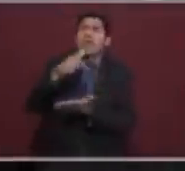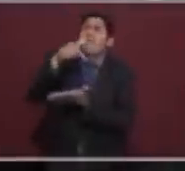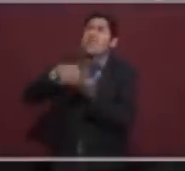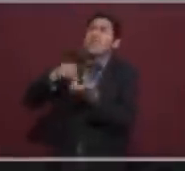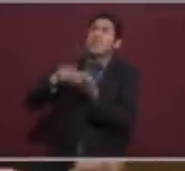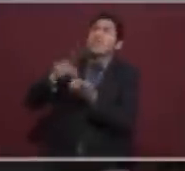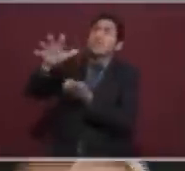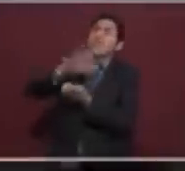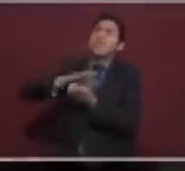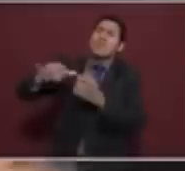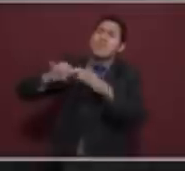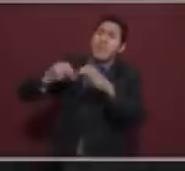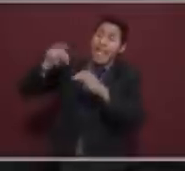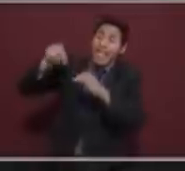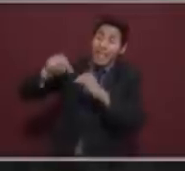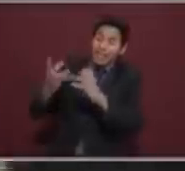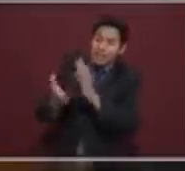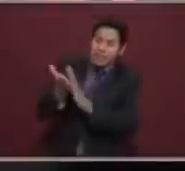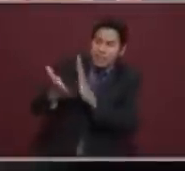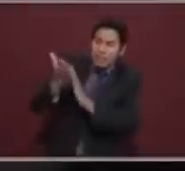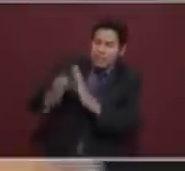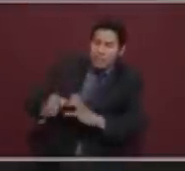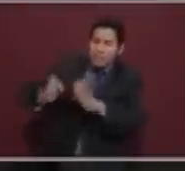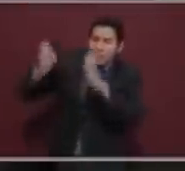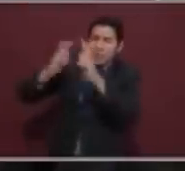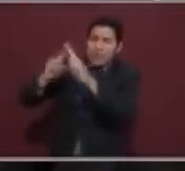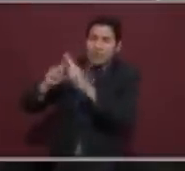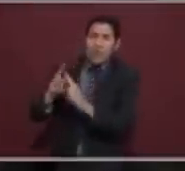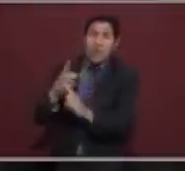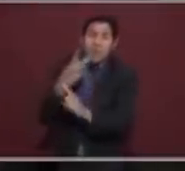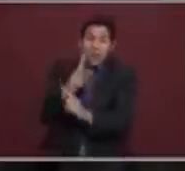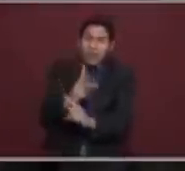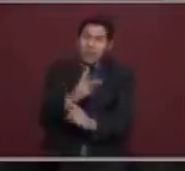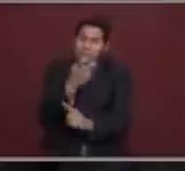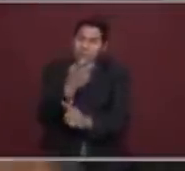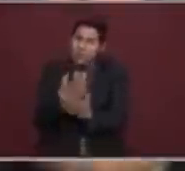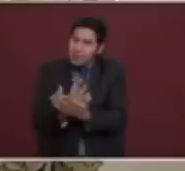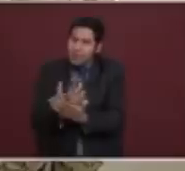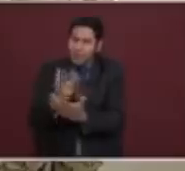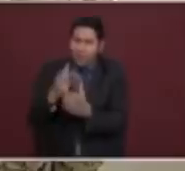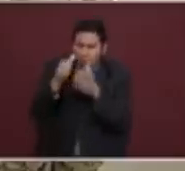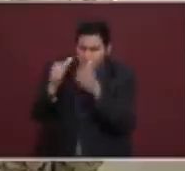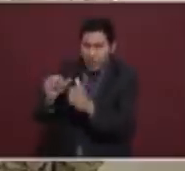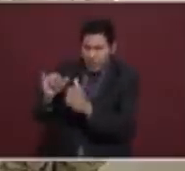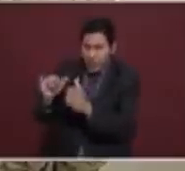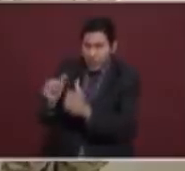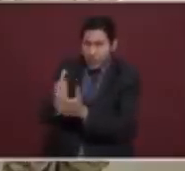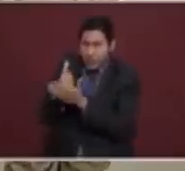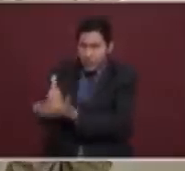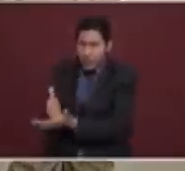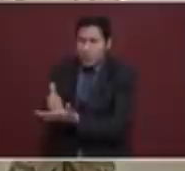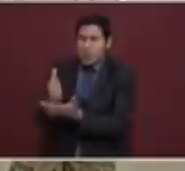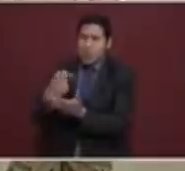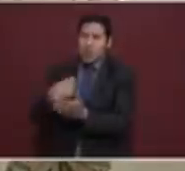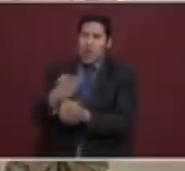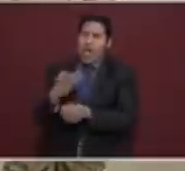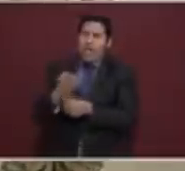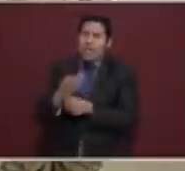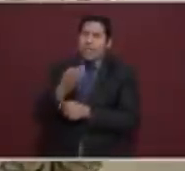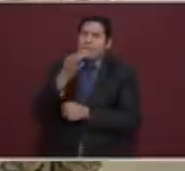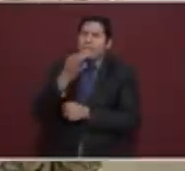pero eso como les decía lo estamos viendo en paralelo y pudiera adelantarles que